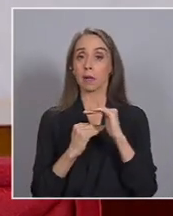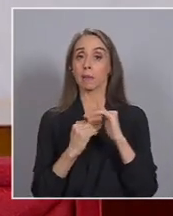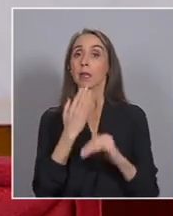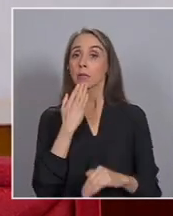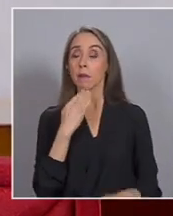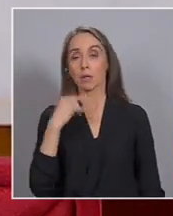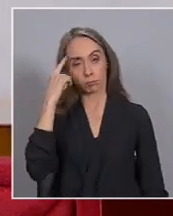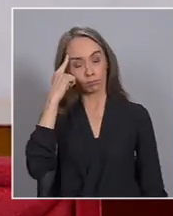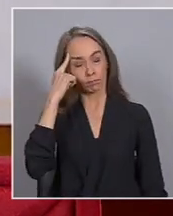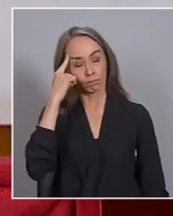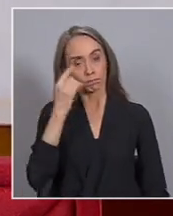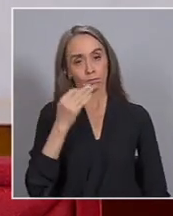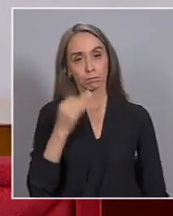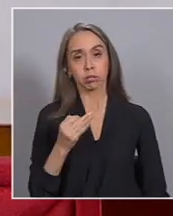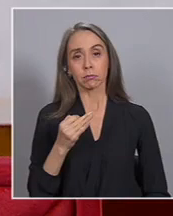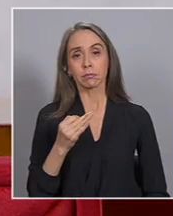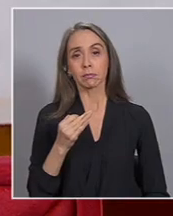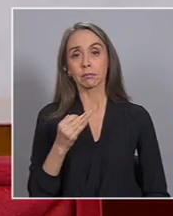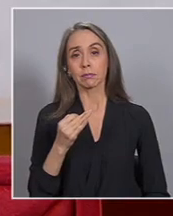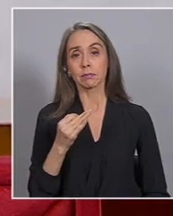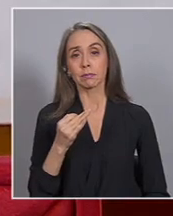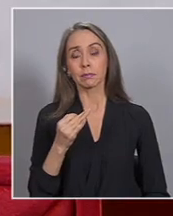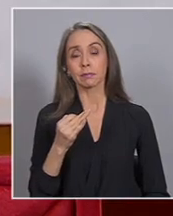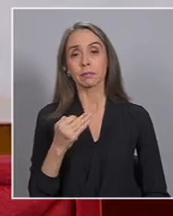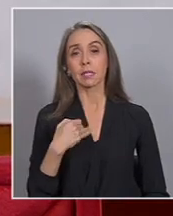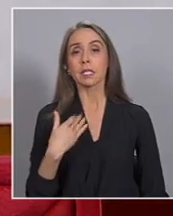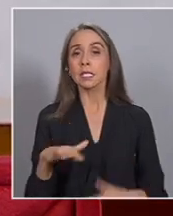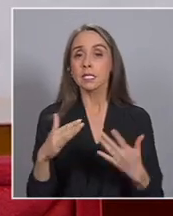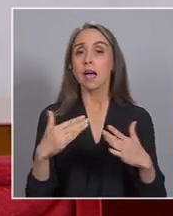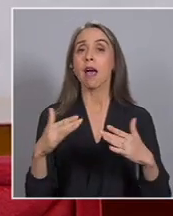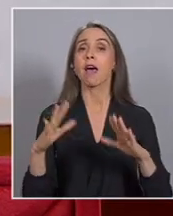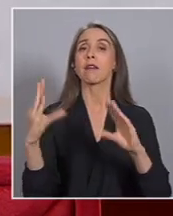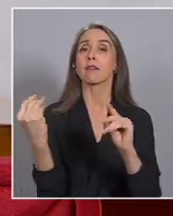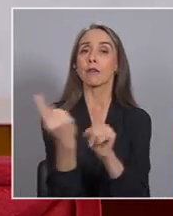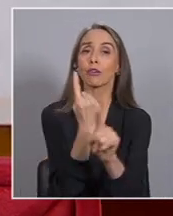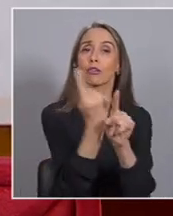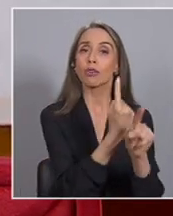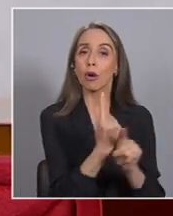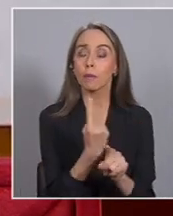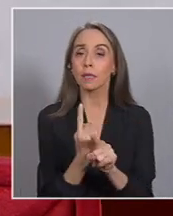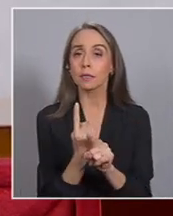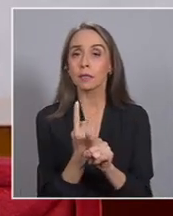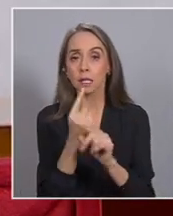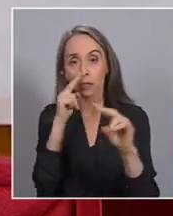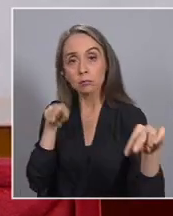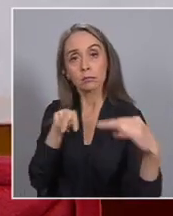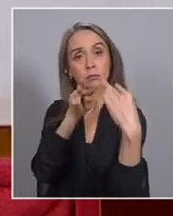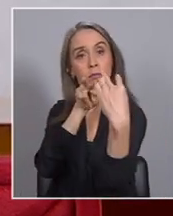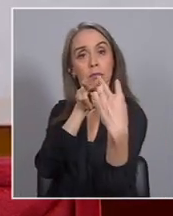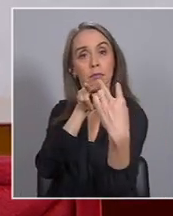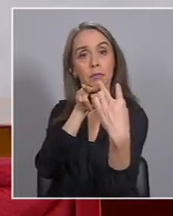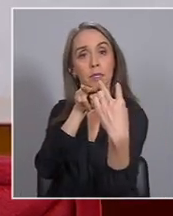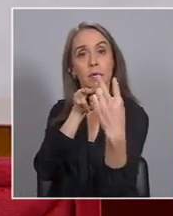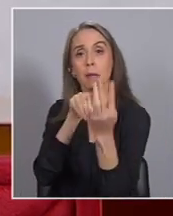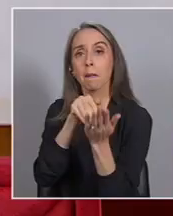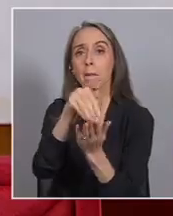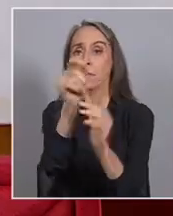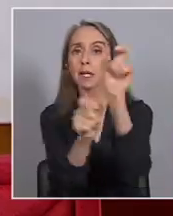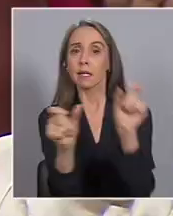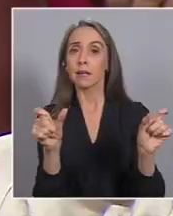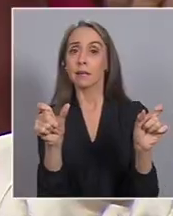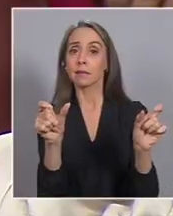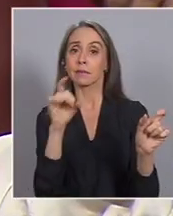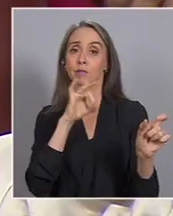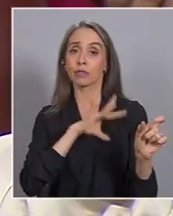vez con la convicción adquirida en haber conversado y mirado a los ojos a miles de